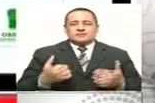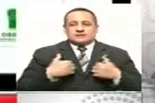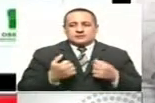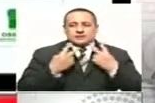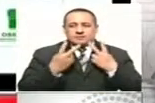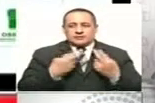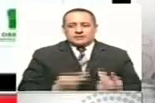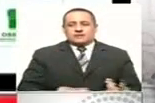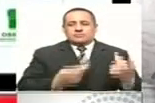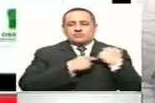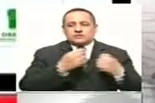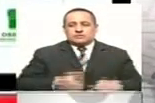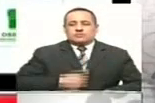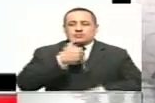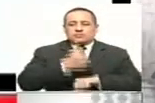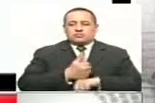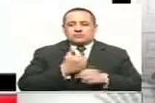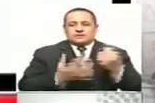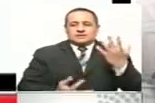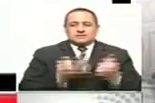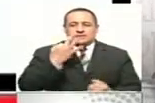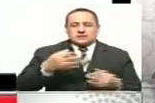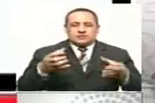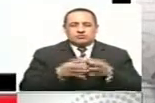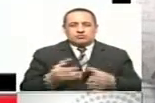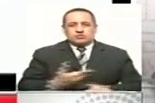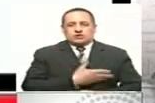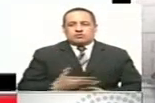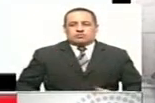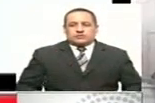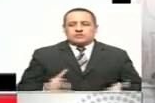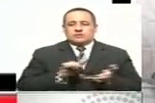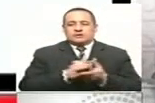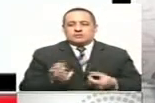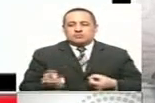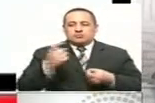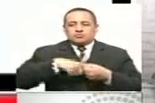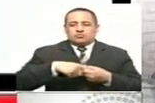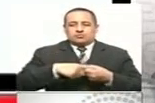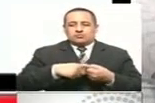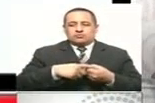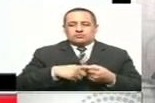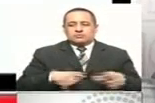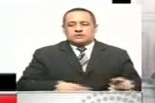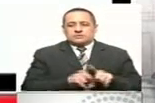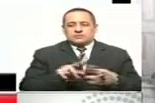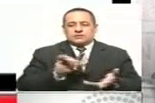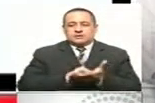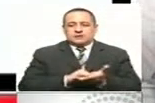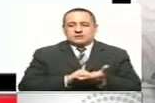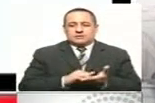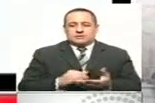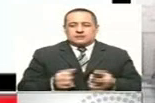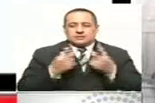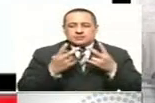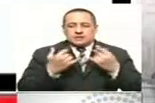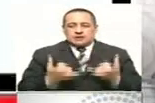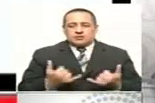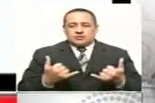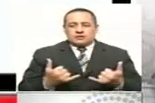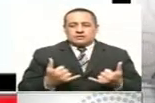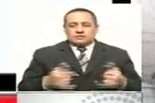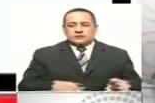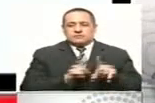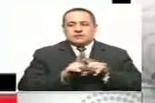la cabeza de 13 organismos públicos que se adscriben a este sector. Y ahí yo